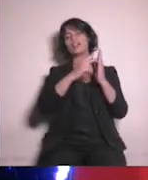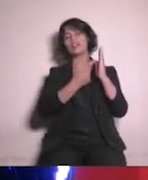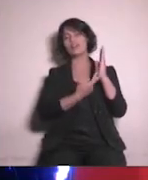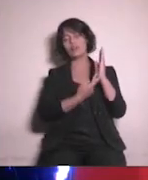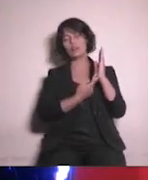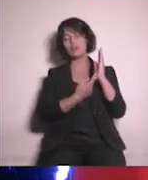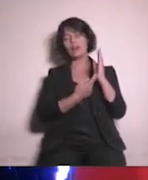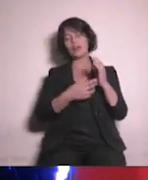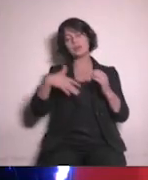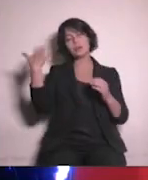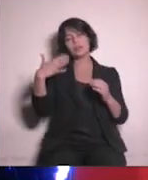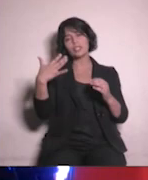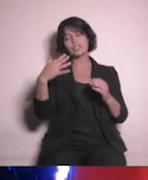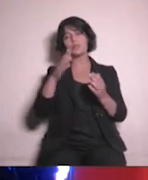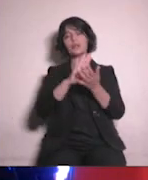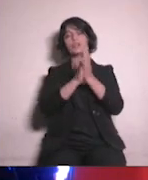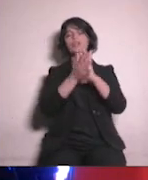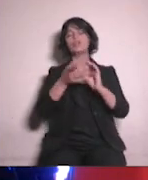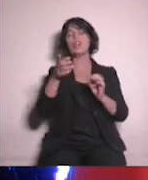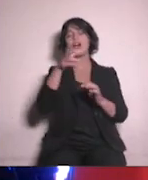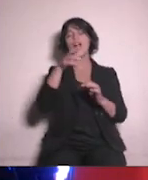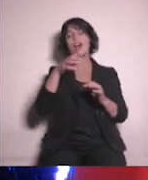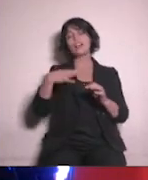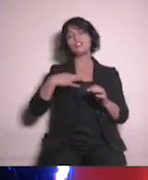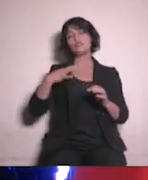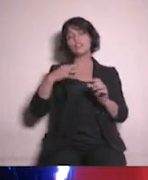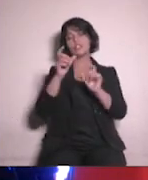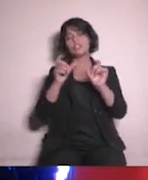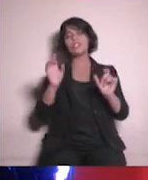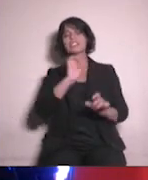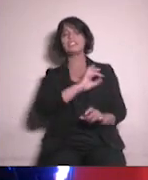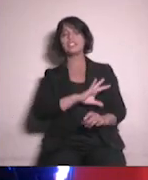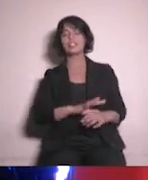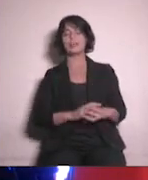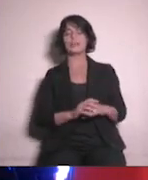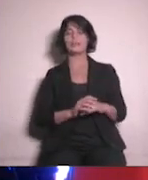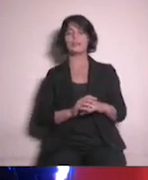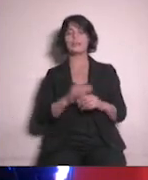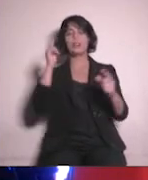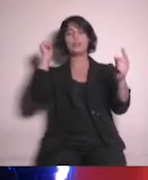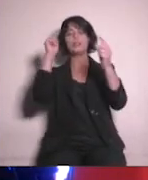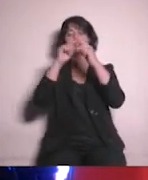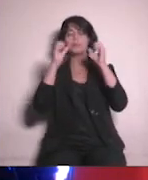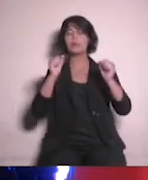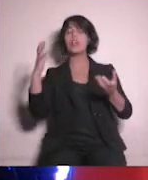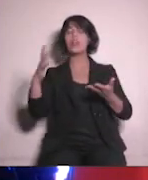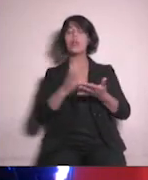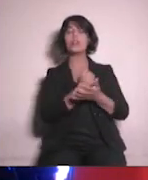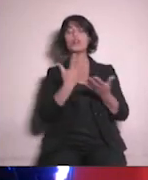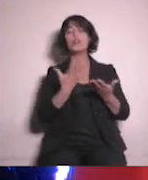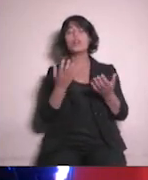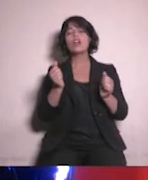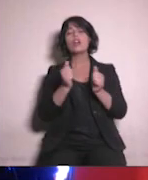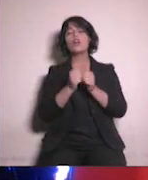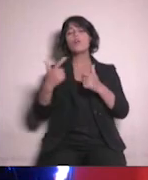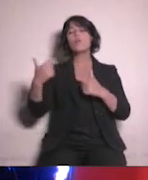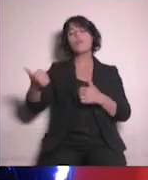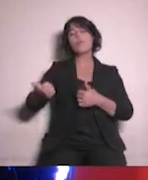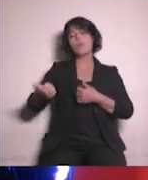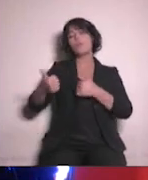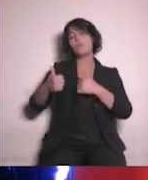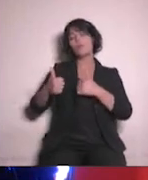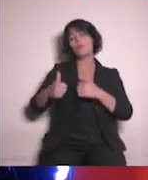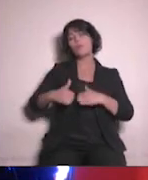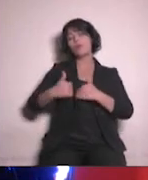futura para la sociedad chilena. Este objetivo es lograble con voluntad política,